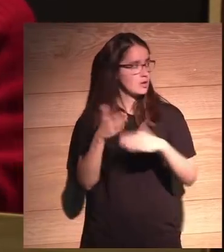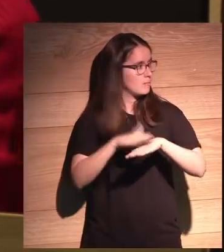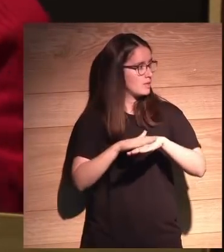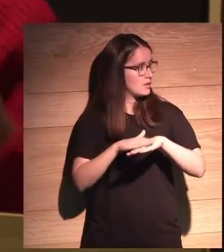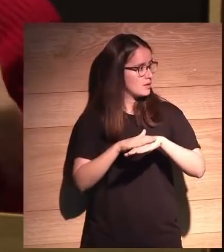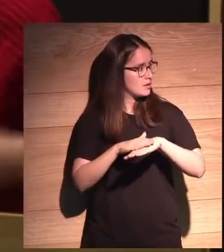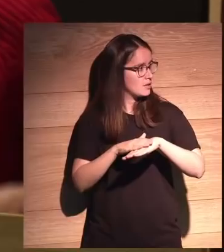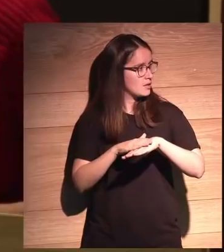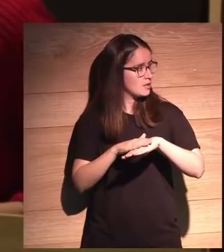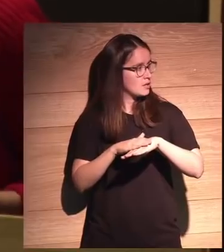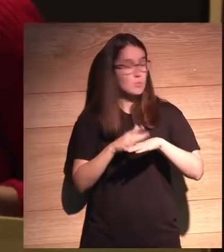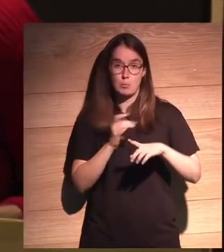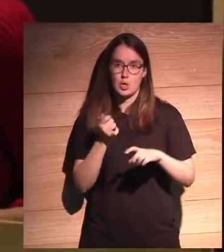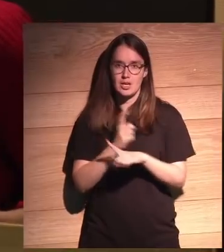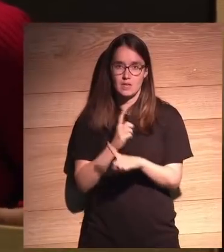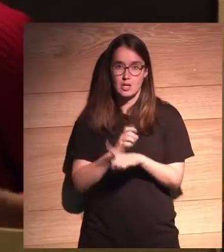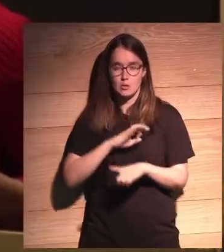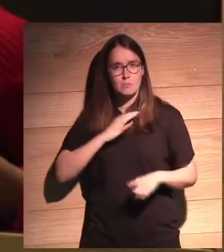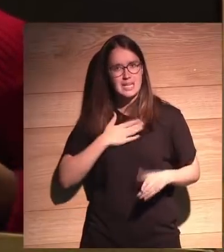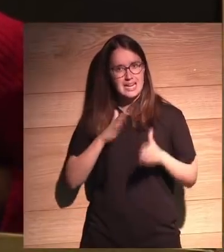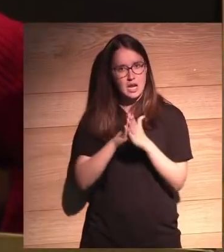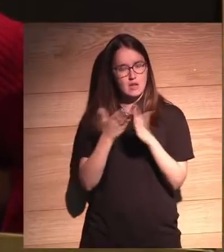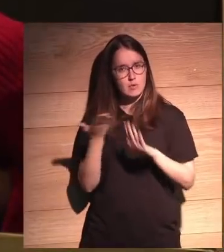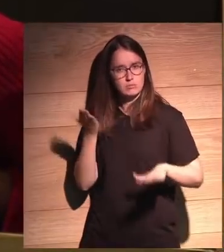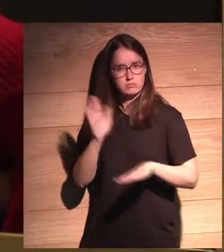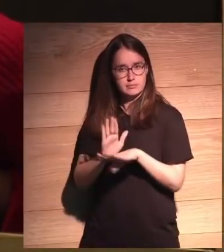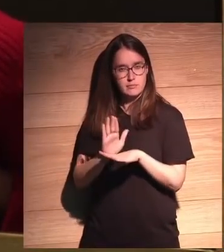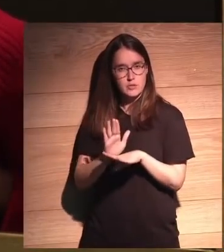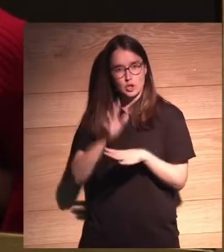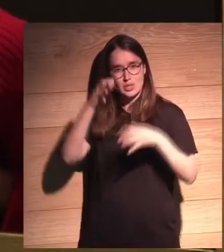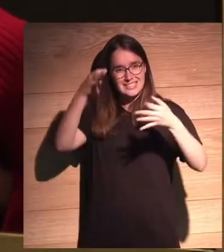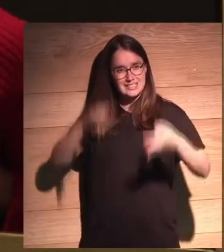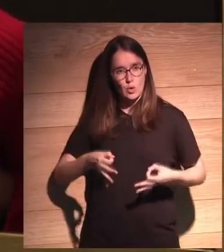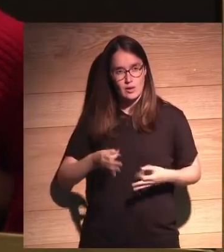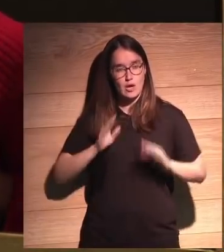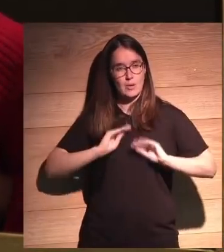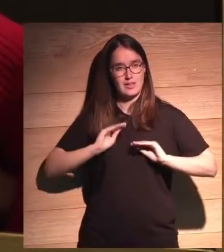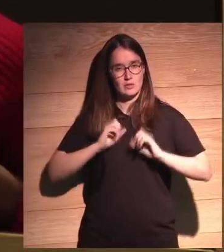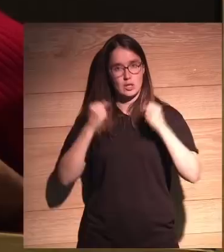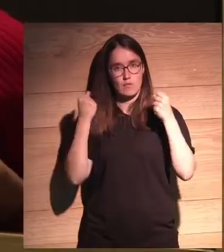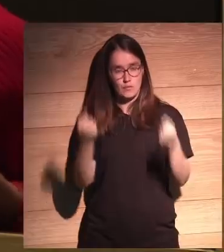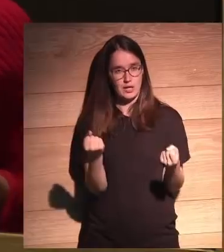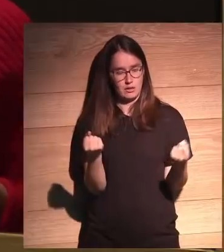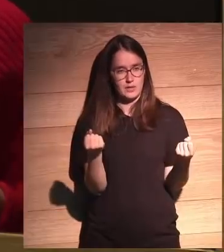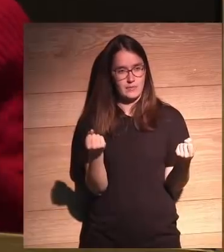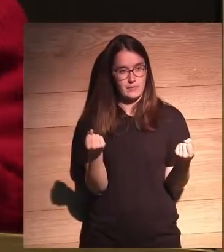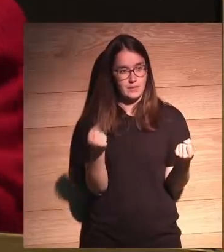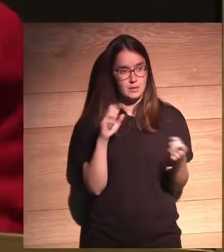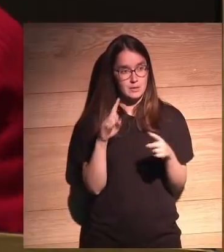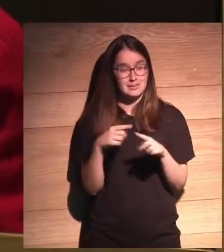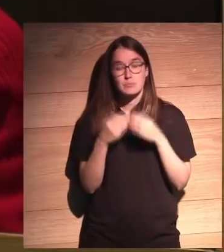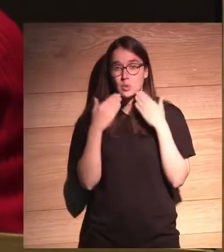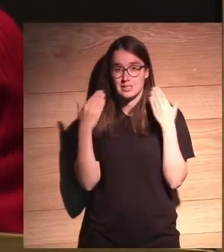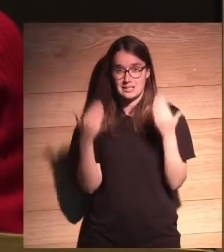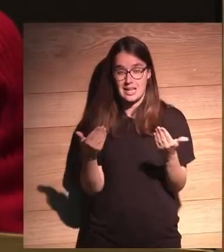perdón, me pongo un poco nerviosa. Les voy a enseñar este libro, estoy segura que lo van a disfrutar mucho y te doy